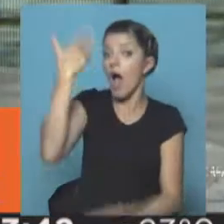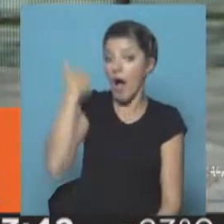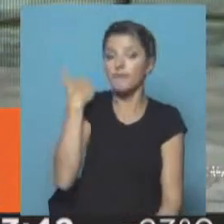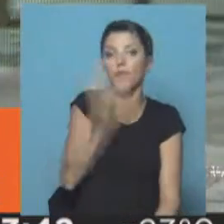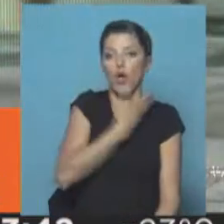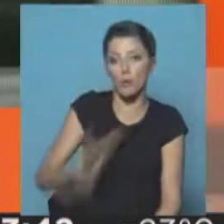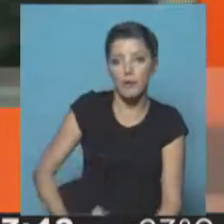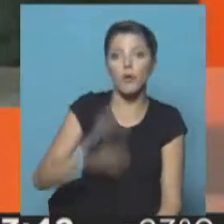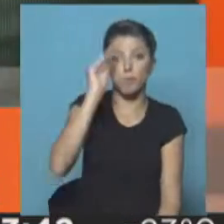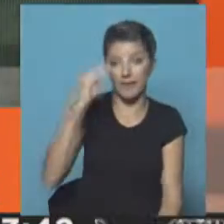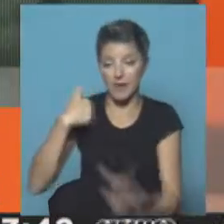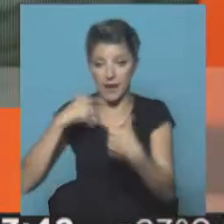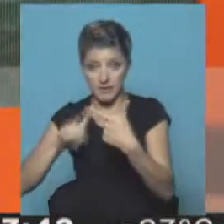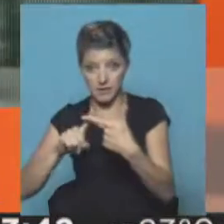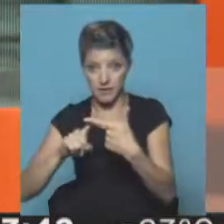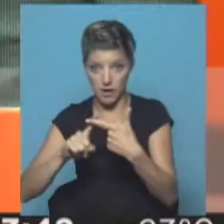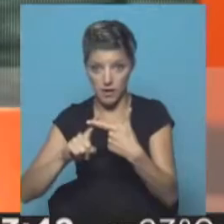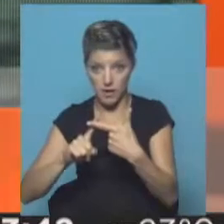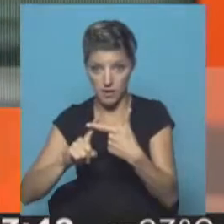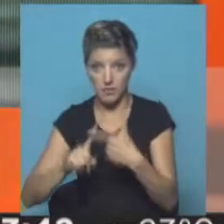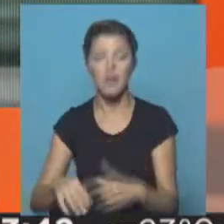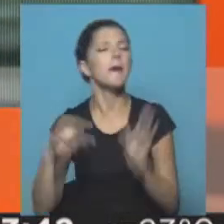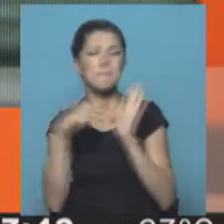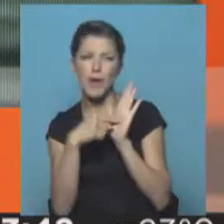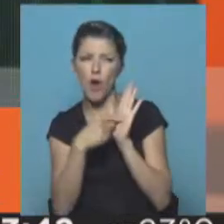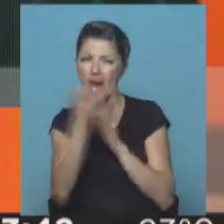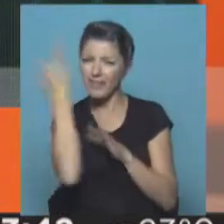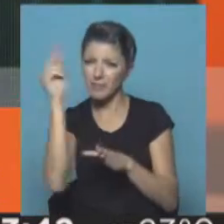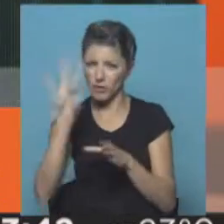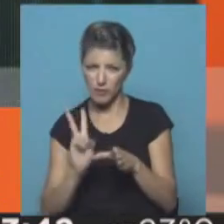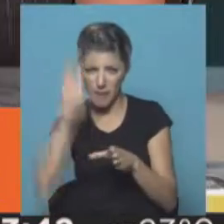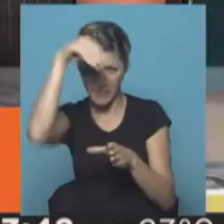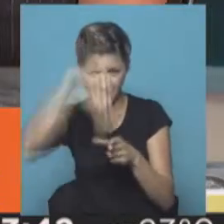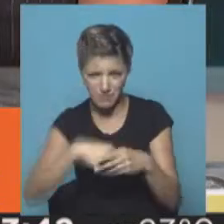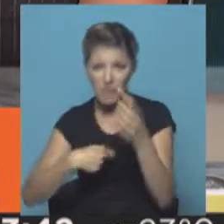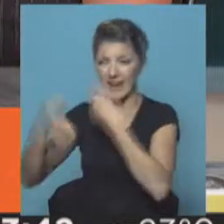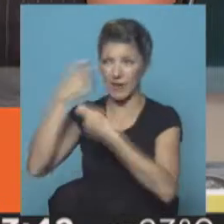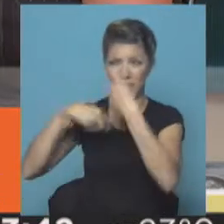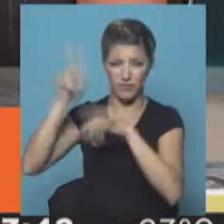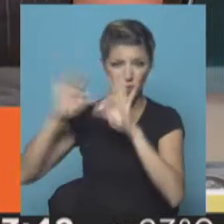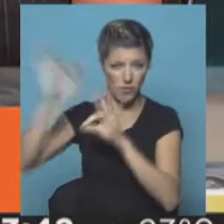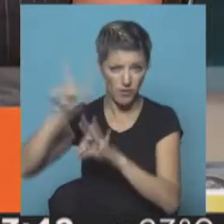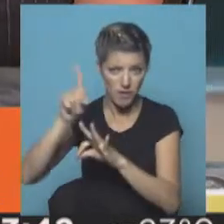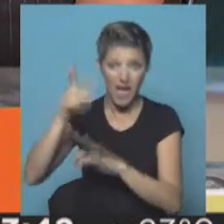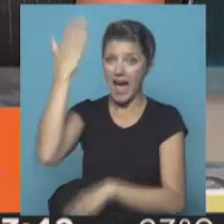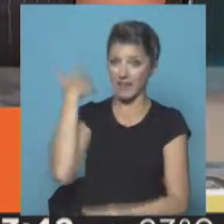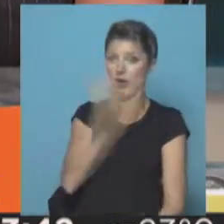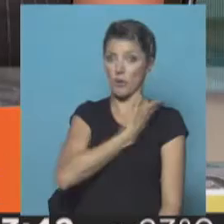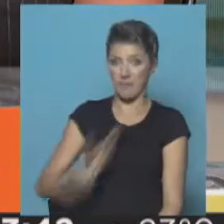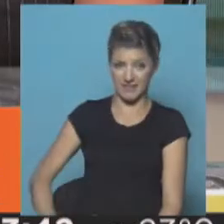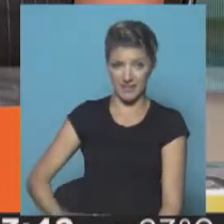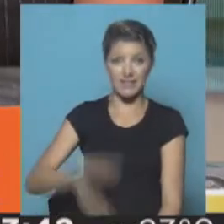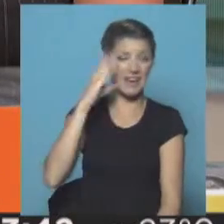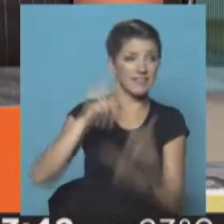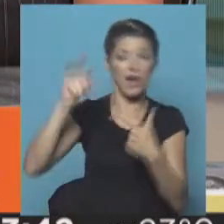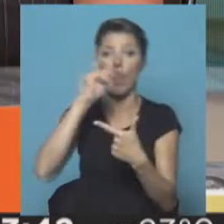Argentina. Esto no hubiera salido en estos términos. ¿Participaba Venezuela de las negociaciones con Europa cuando estaban Dilma y Cristina, no? Tampoco. No, estaba en